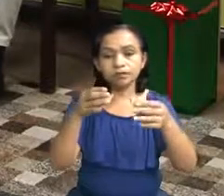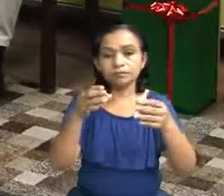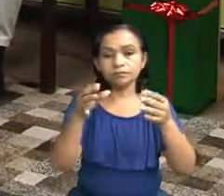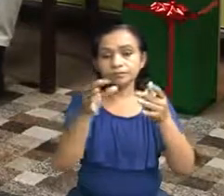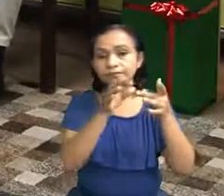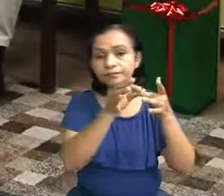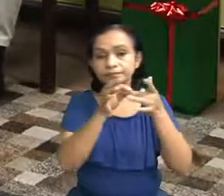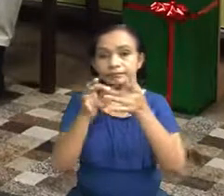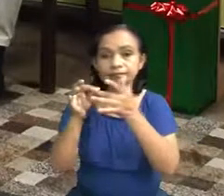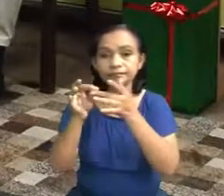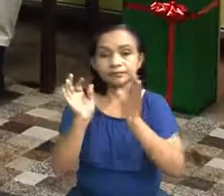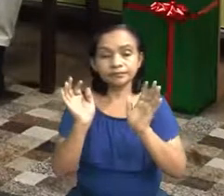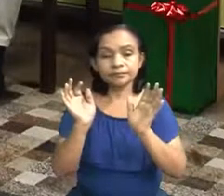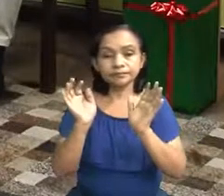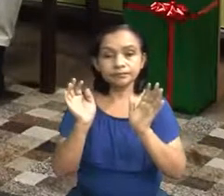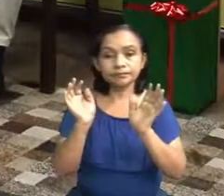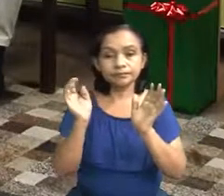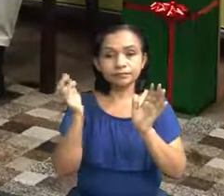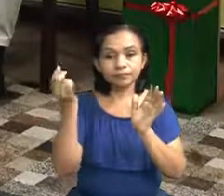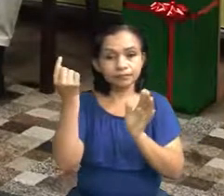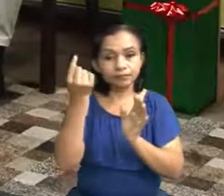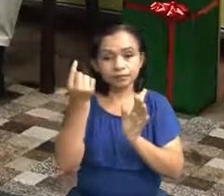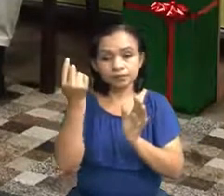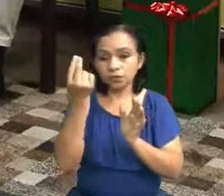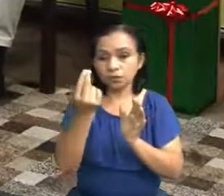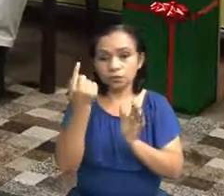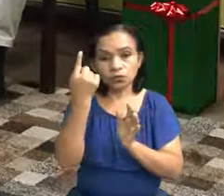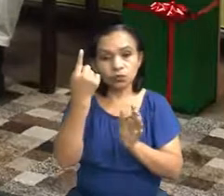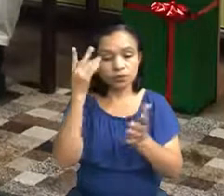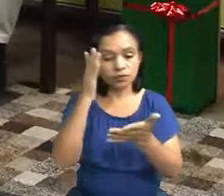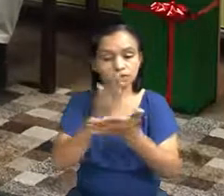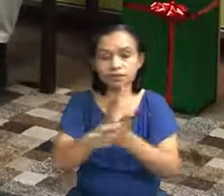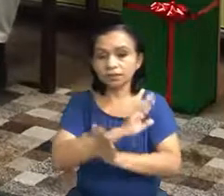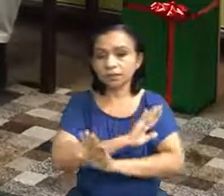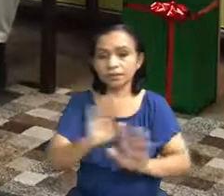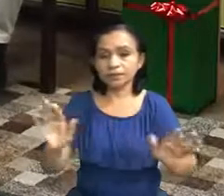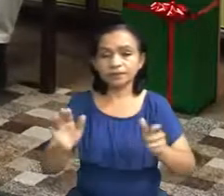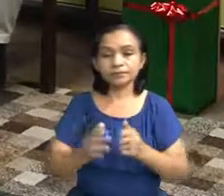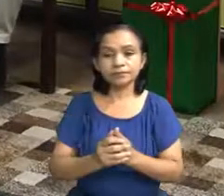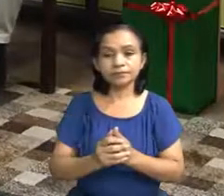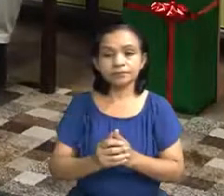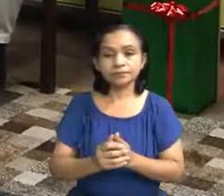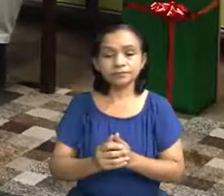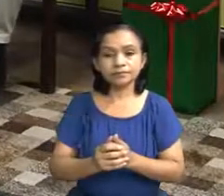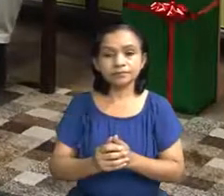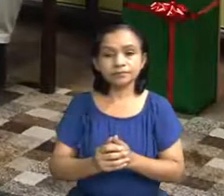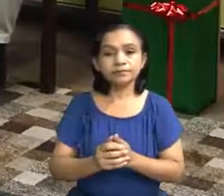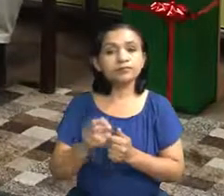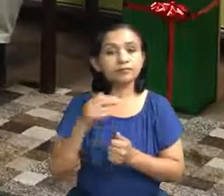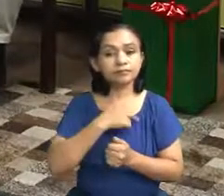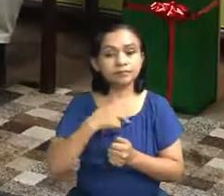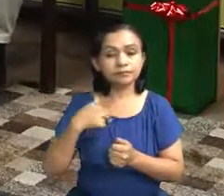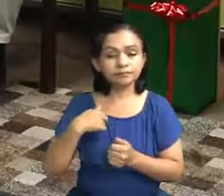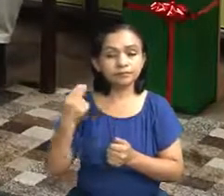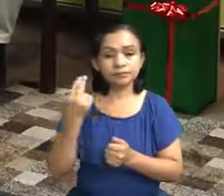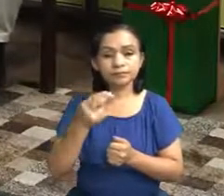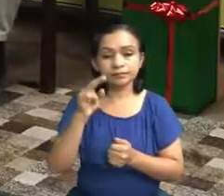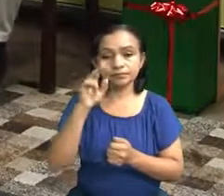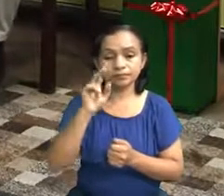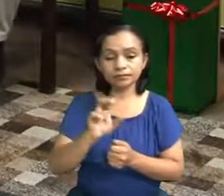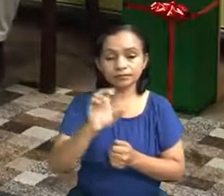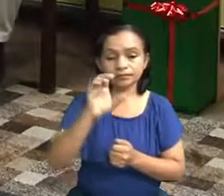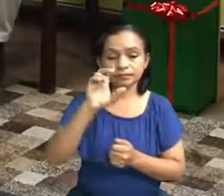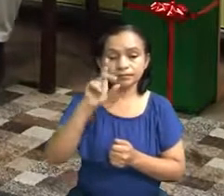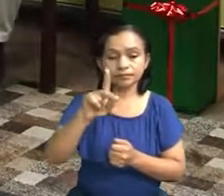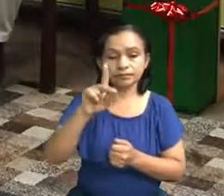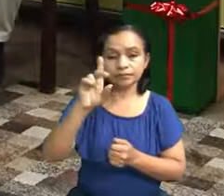especiales, ¿verdad? De un solo uso, previamente esterilizada. Y el anticoagulante que usamos ahorita es el CPDA1, y